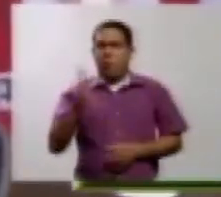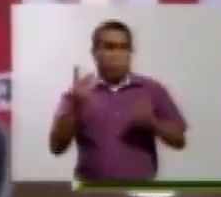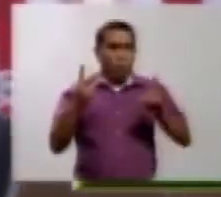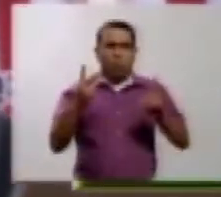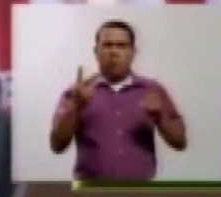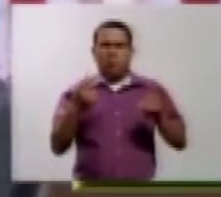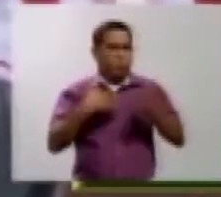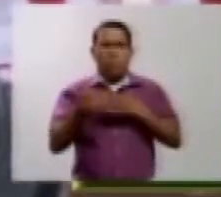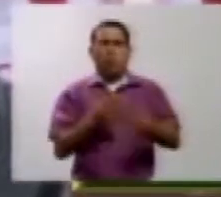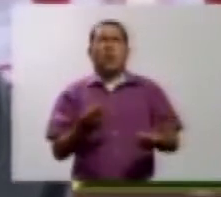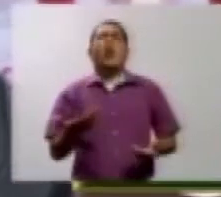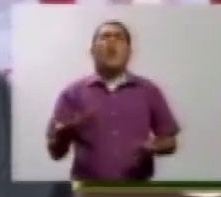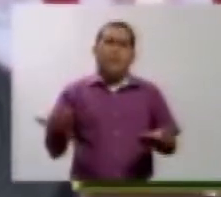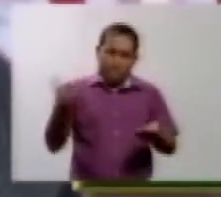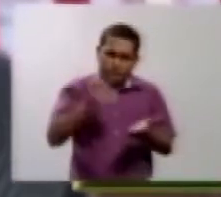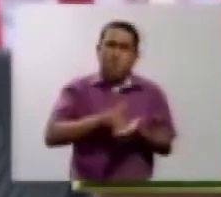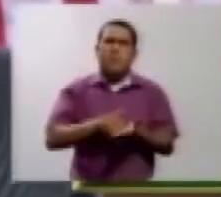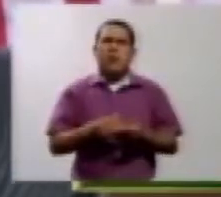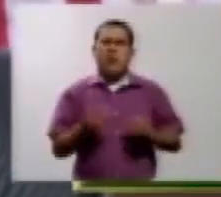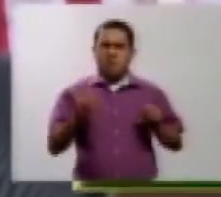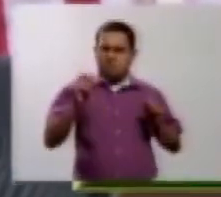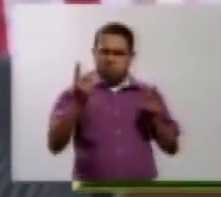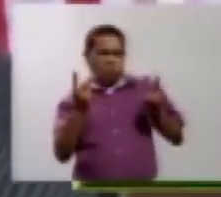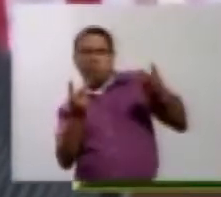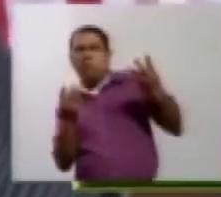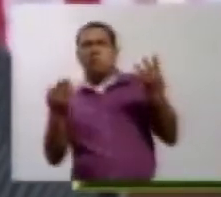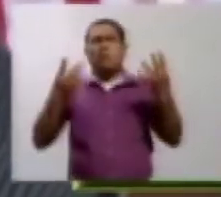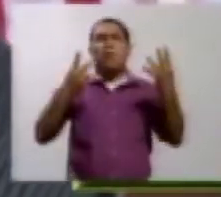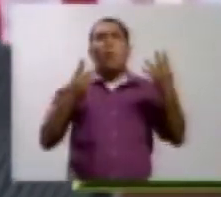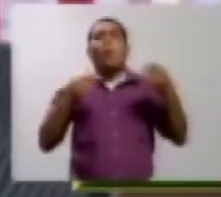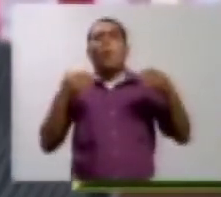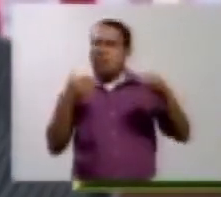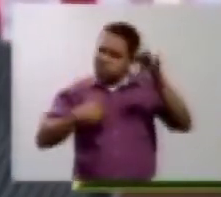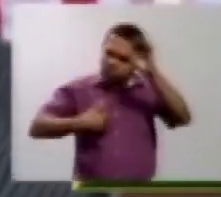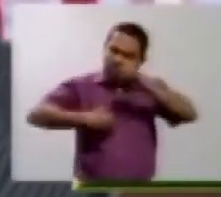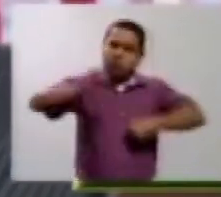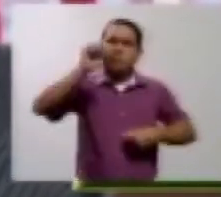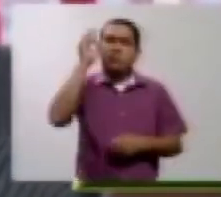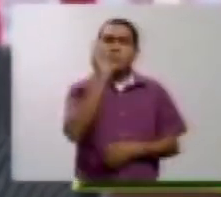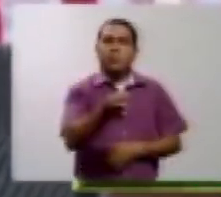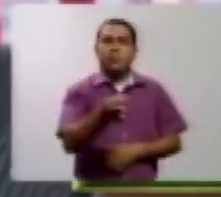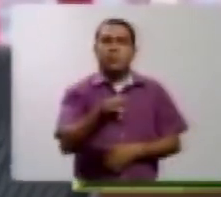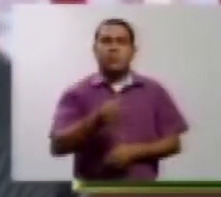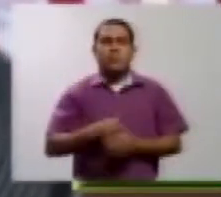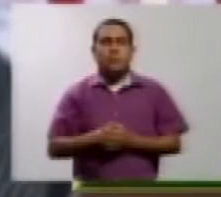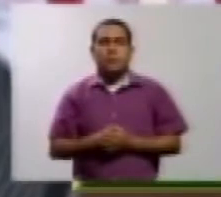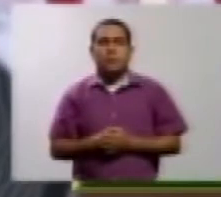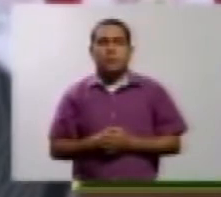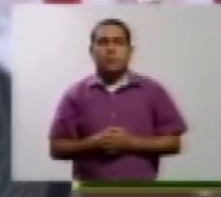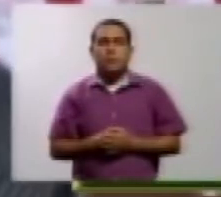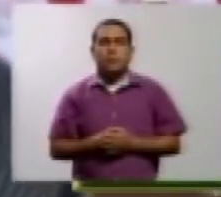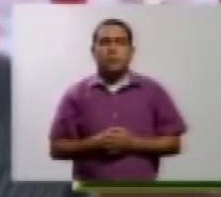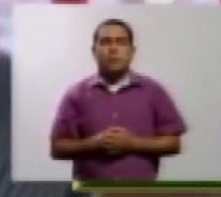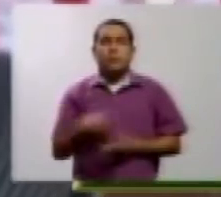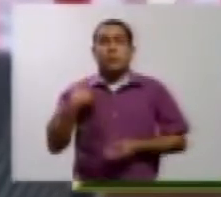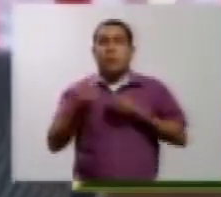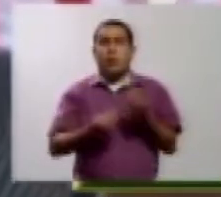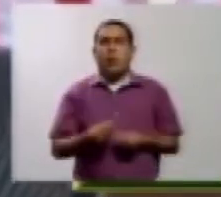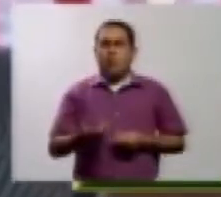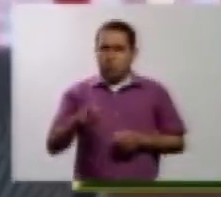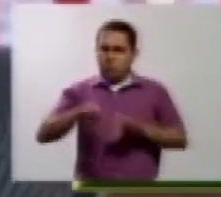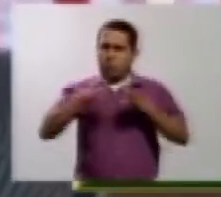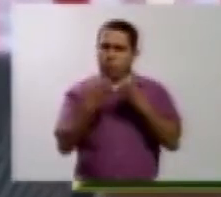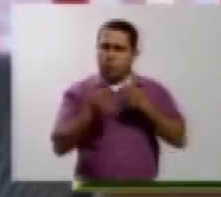casa. Estamos completamente seguros de que vamos a tener un buen resultado. Y somos un equipo grande